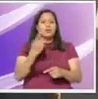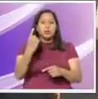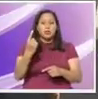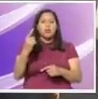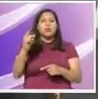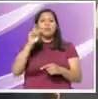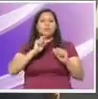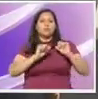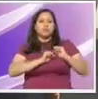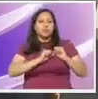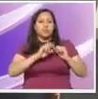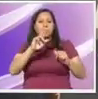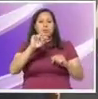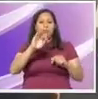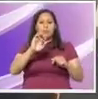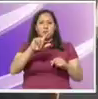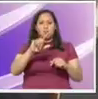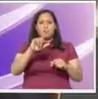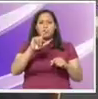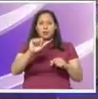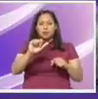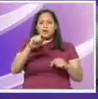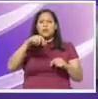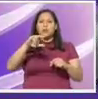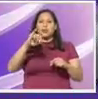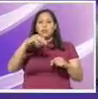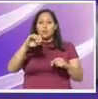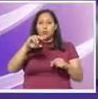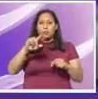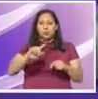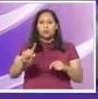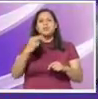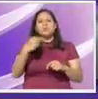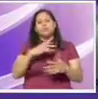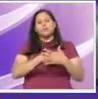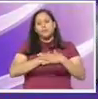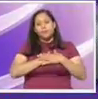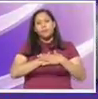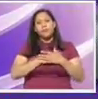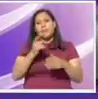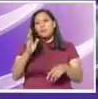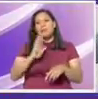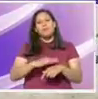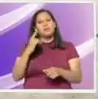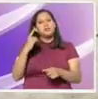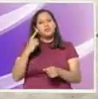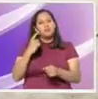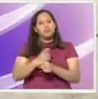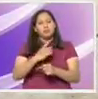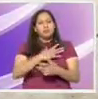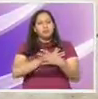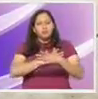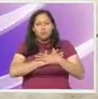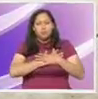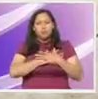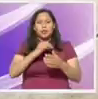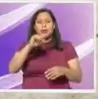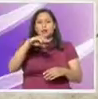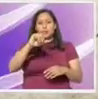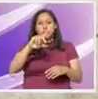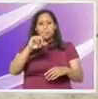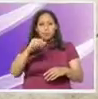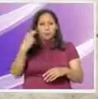una soldadera que se llamaba Rafaela Quiñones, que es Amada. Ok. Y de hecho fue la más amada de sus hijas. Curiosamente el nombre le hacía